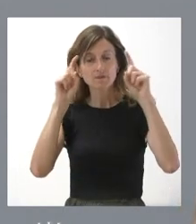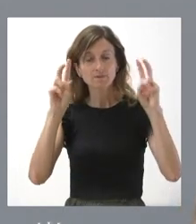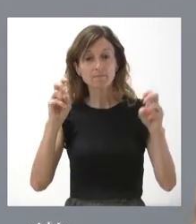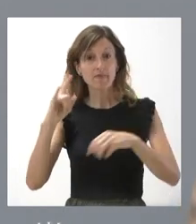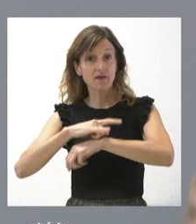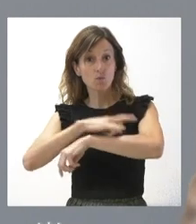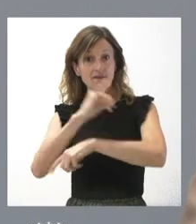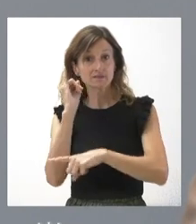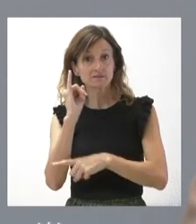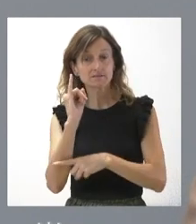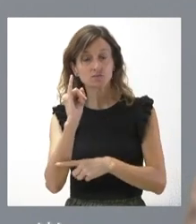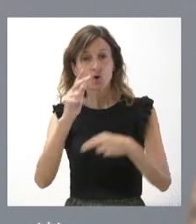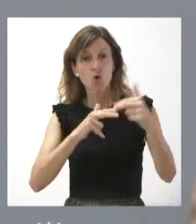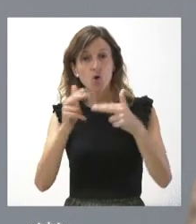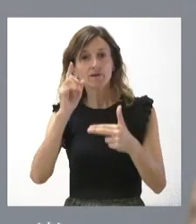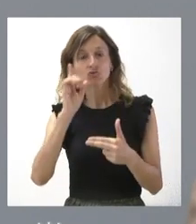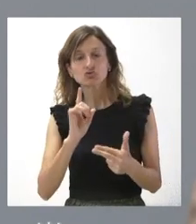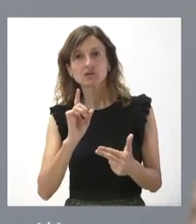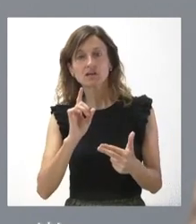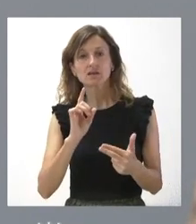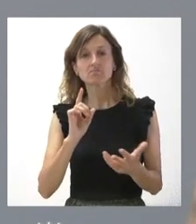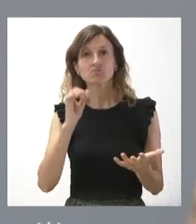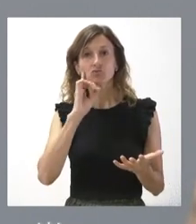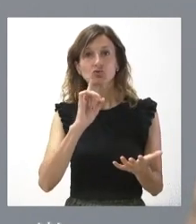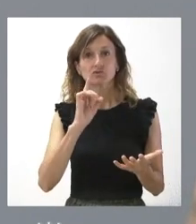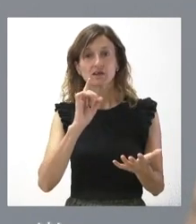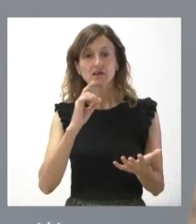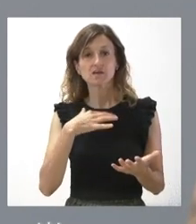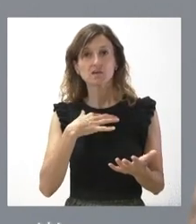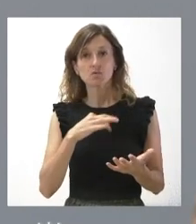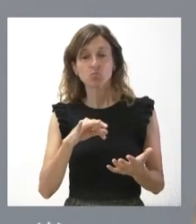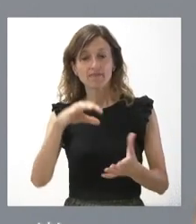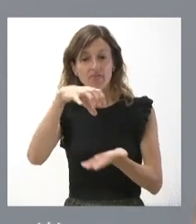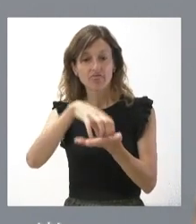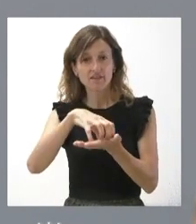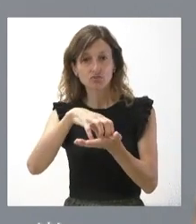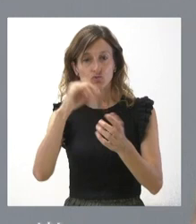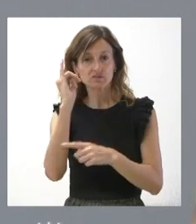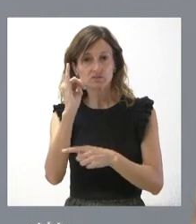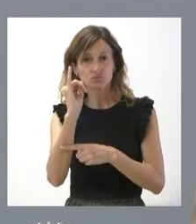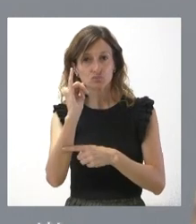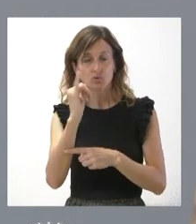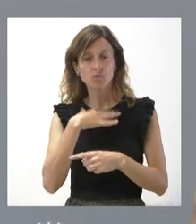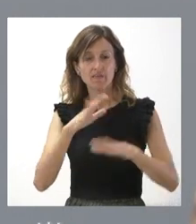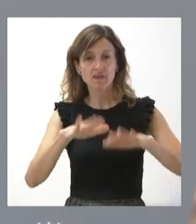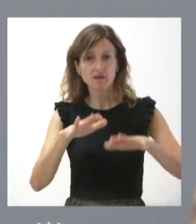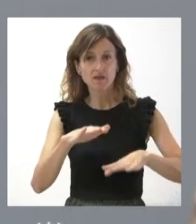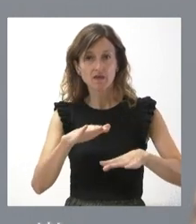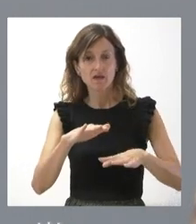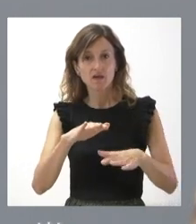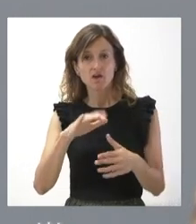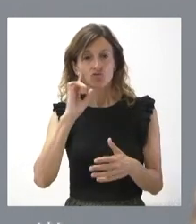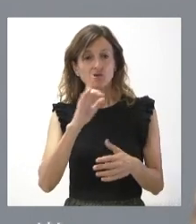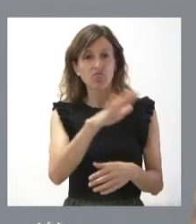Cuéllar, no lo sé en este momento si son compatibles con las obras en este centro educativo, si las obras podrán comenzar por un